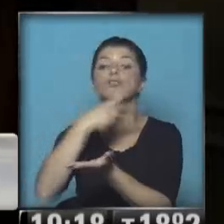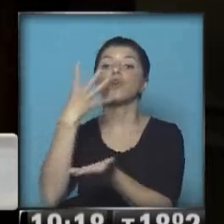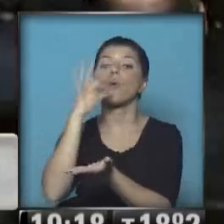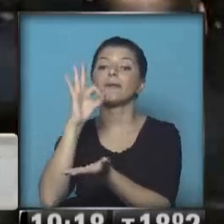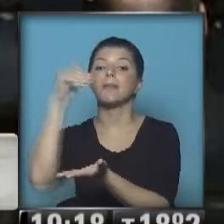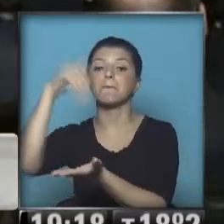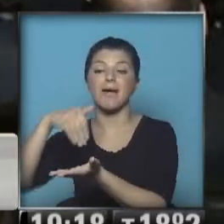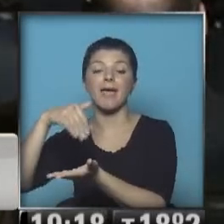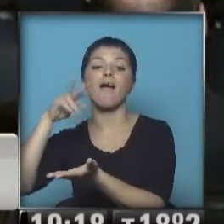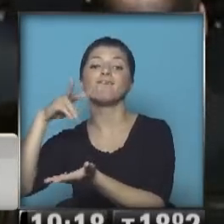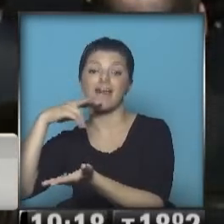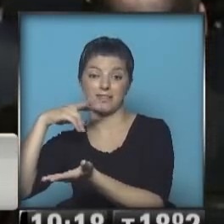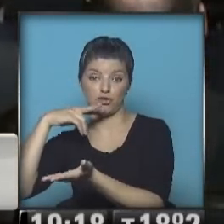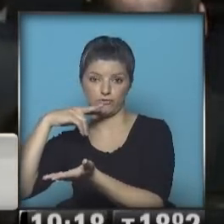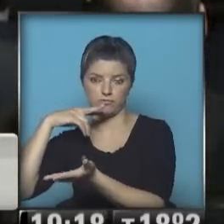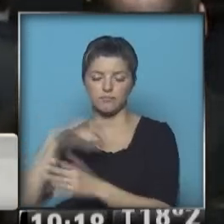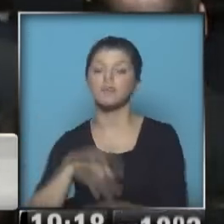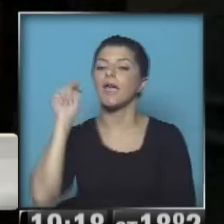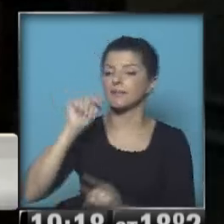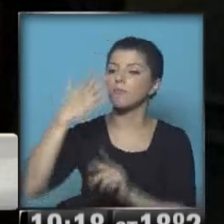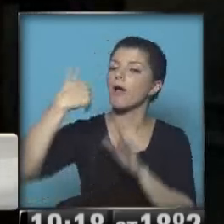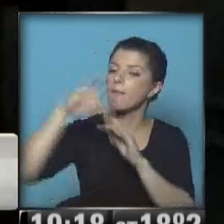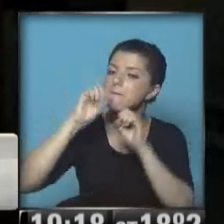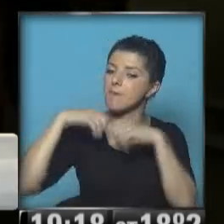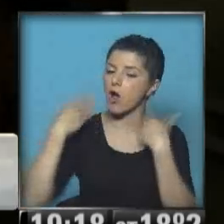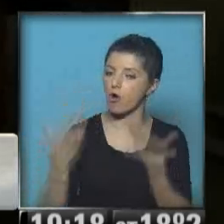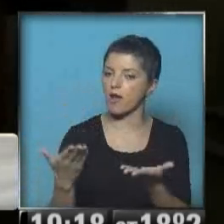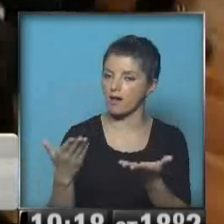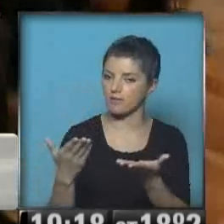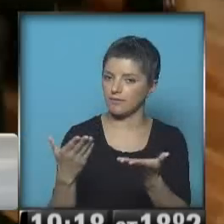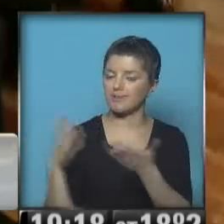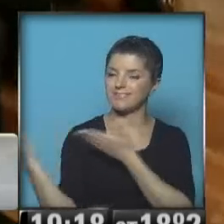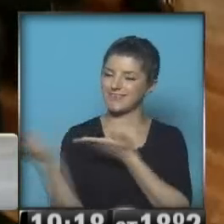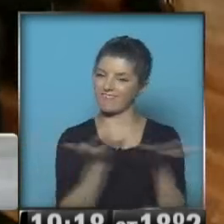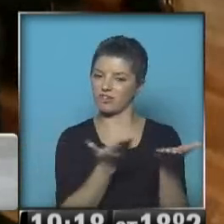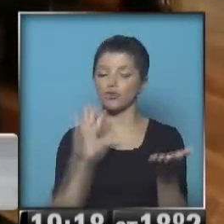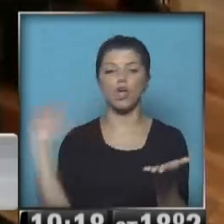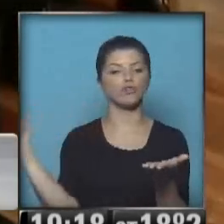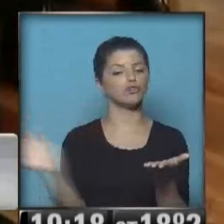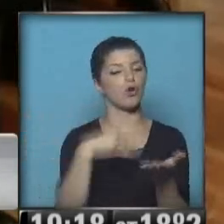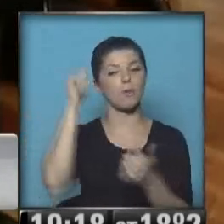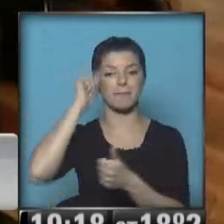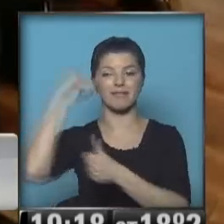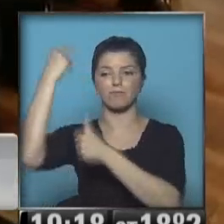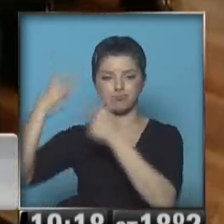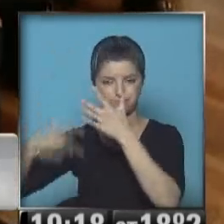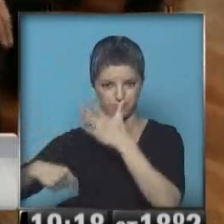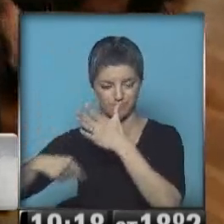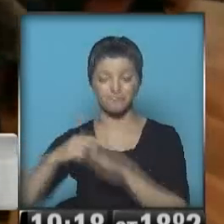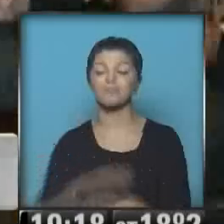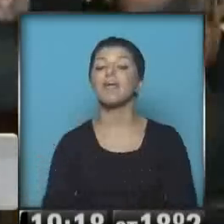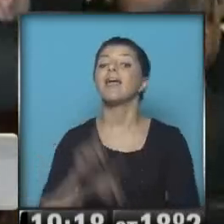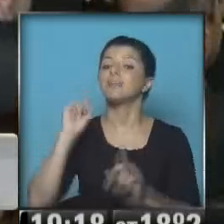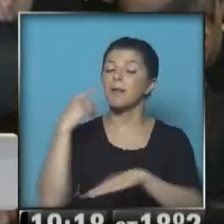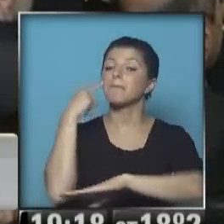Estas obras que permitirán mejorar sin dudas el servicio en toda la costa. El señor representante de Integración Eléctrica